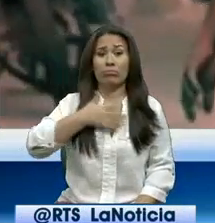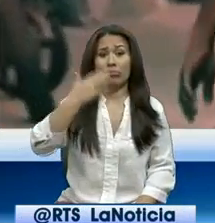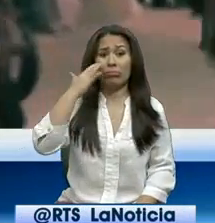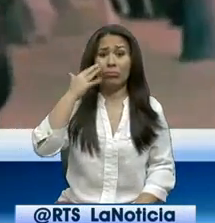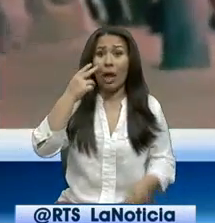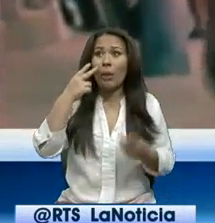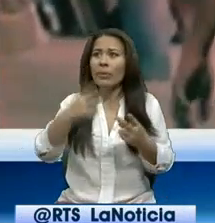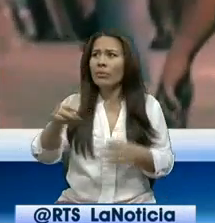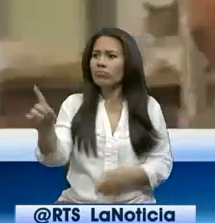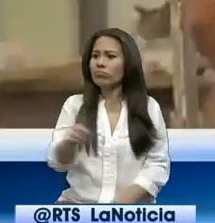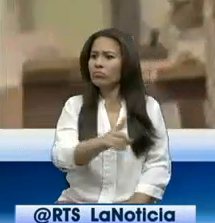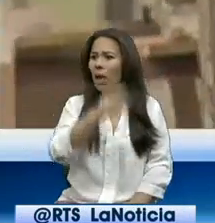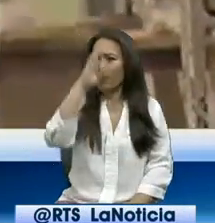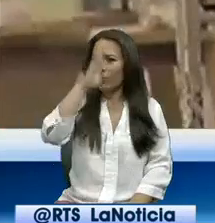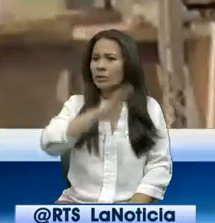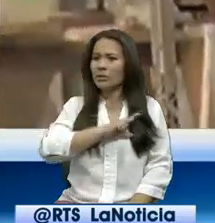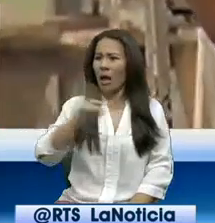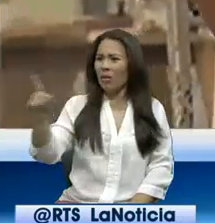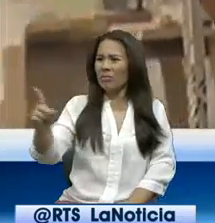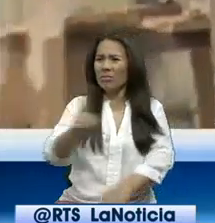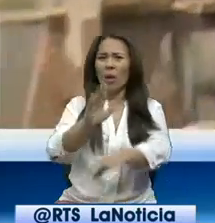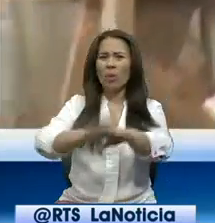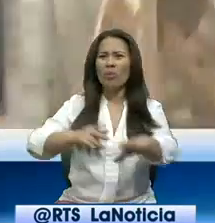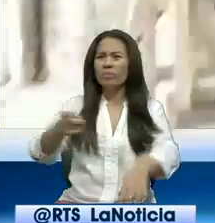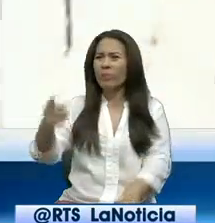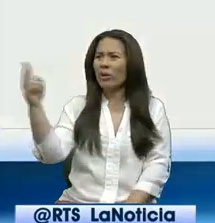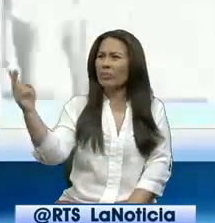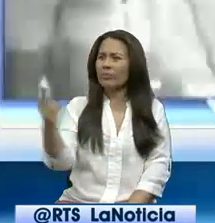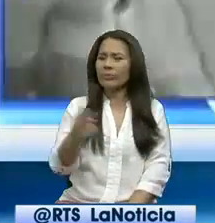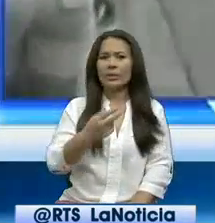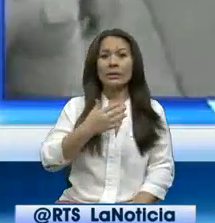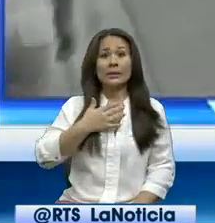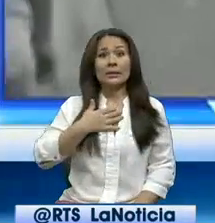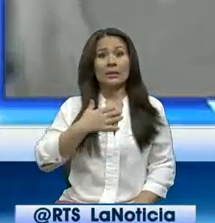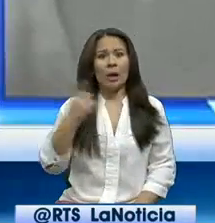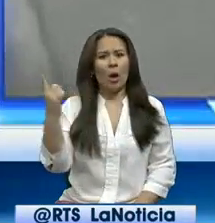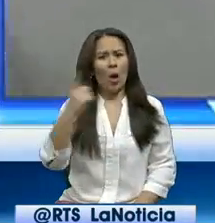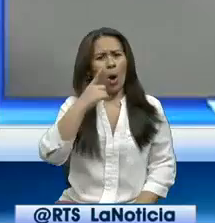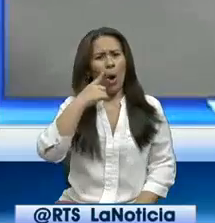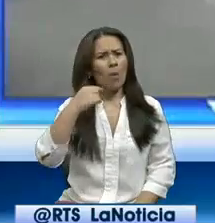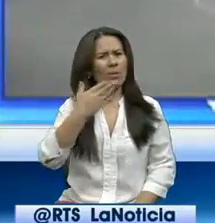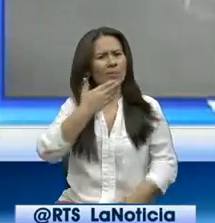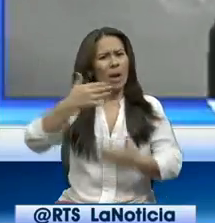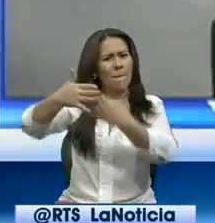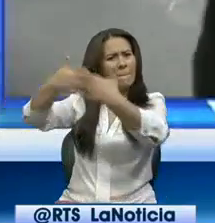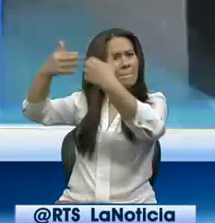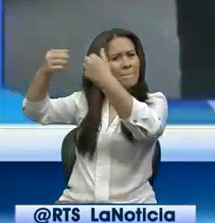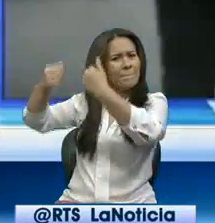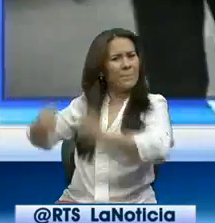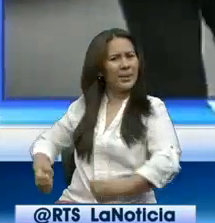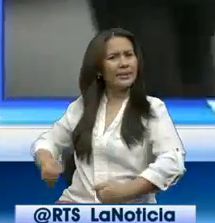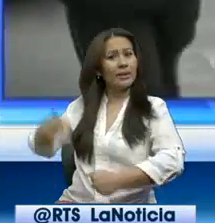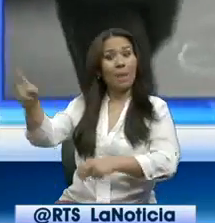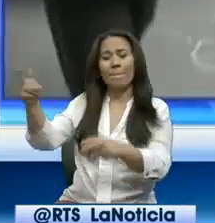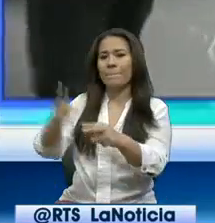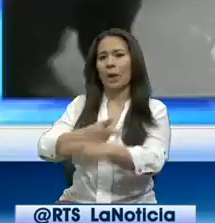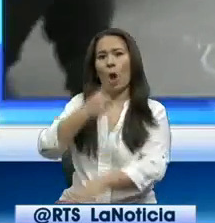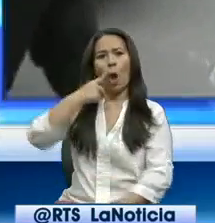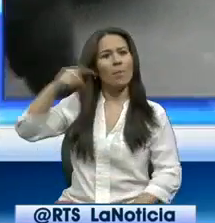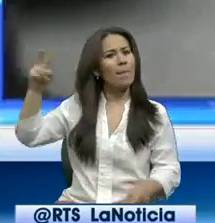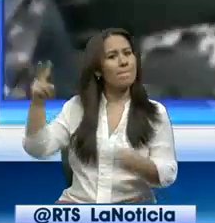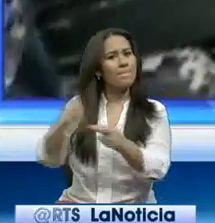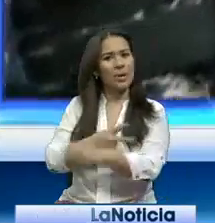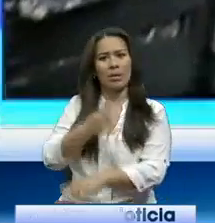veían cómo paso a paso se llevaba a cabo la diligencia. O sea, ese hombre tiene que estar preso porque es un peligro, porque imagínense que de